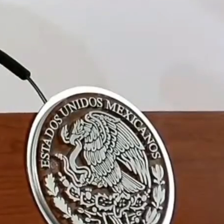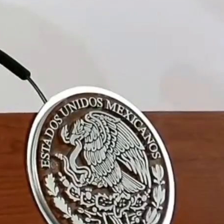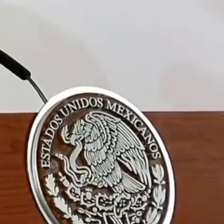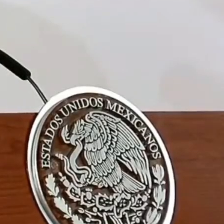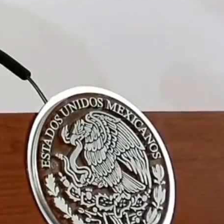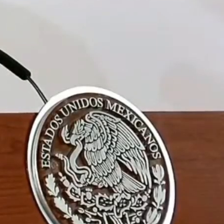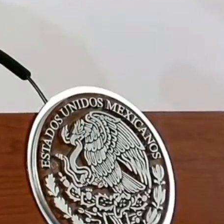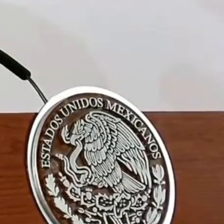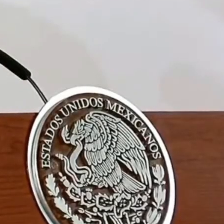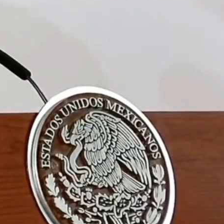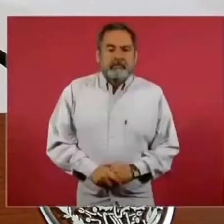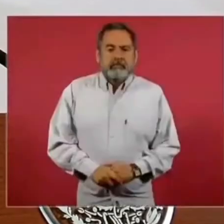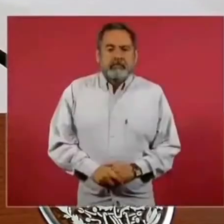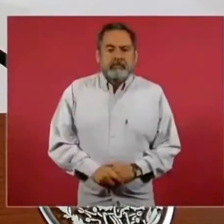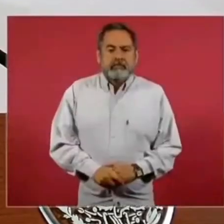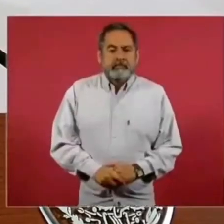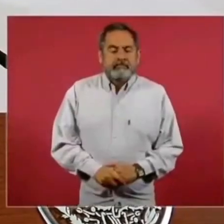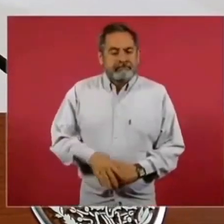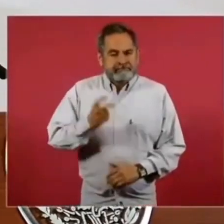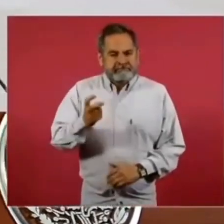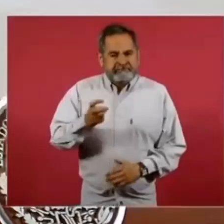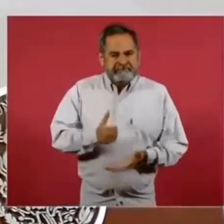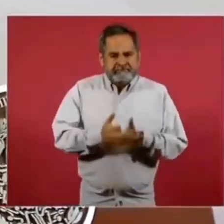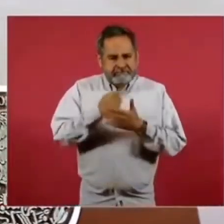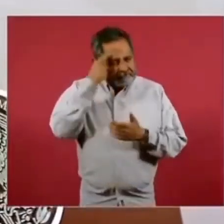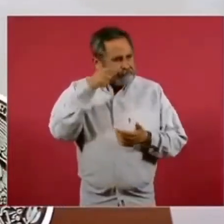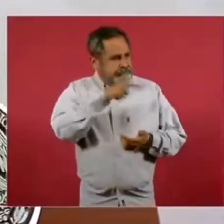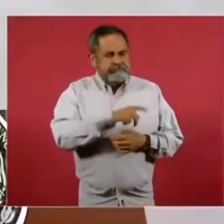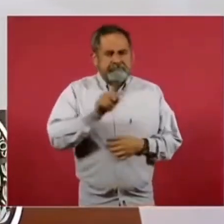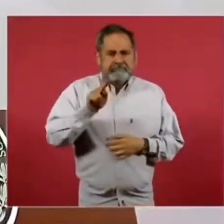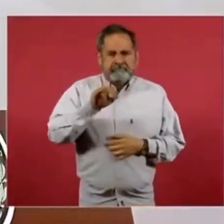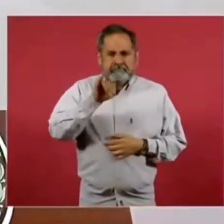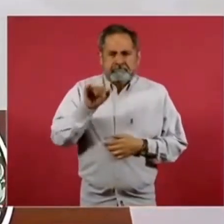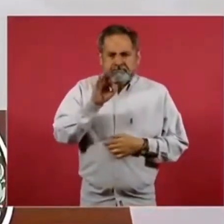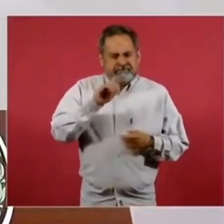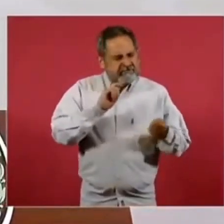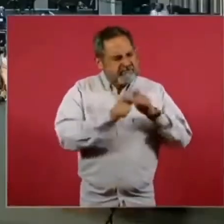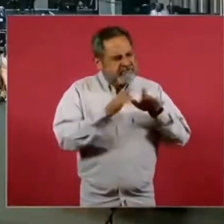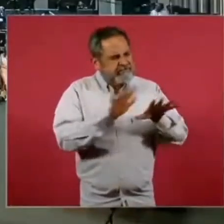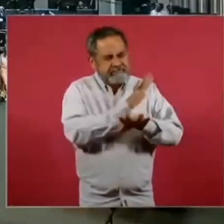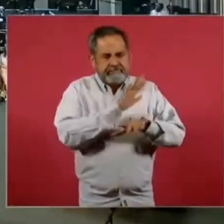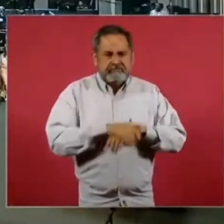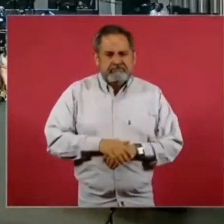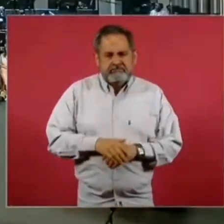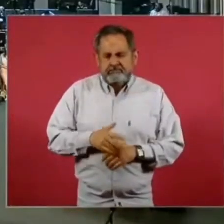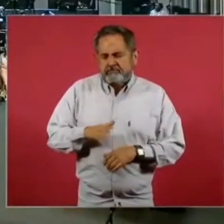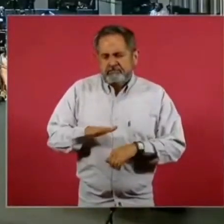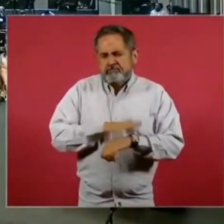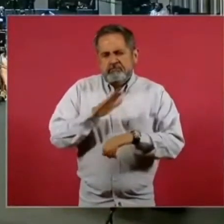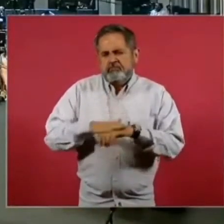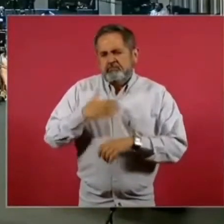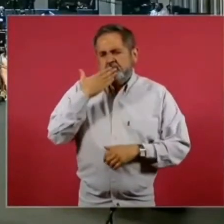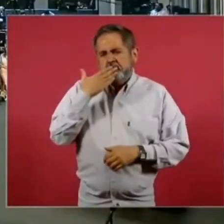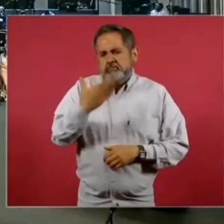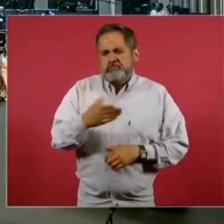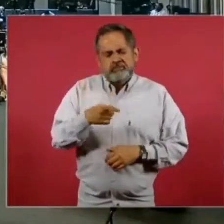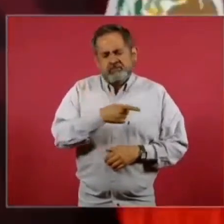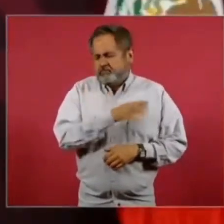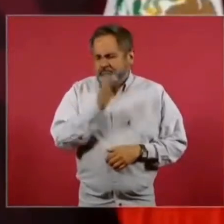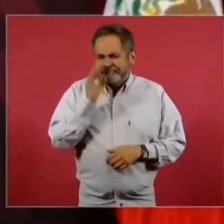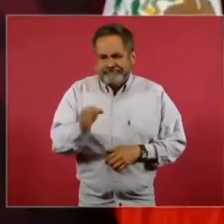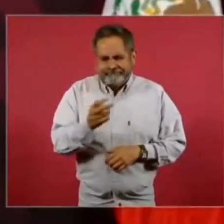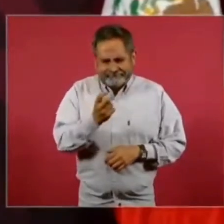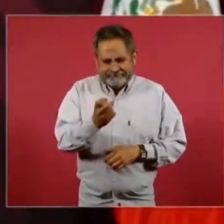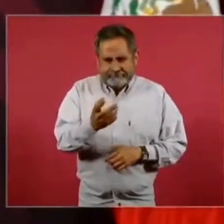judicial entonces va va a ser muy bueno